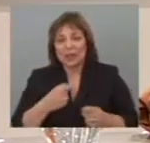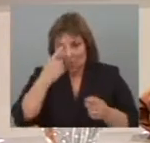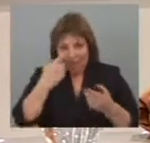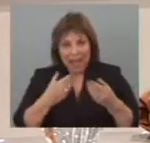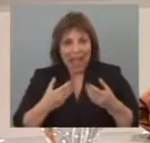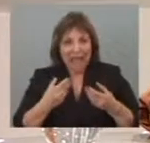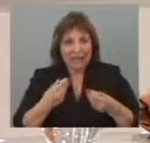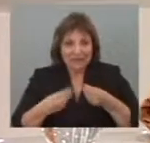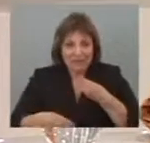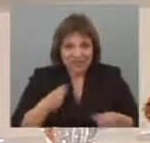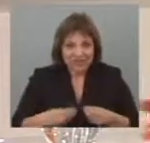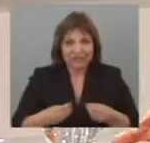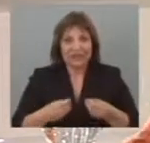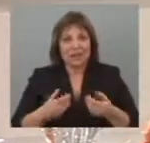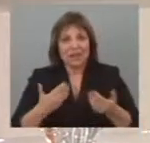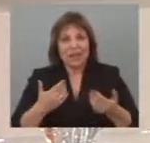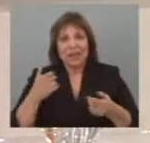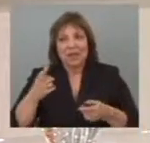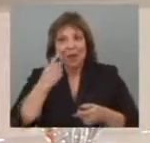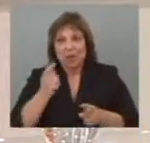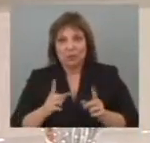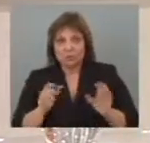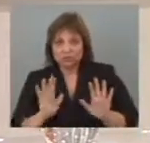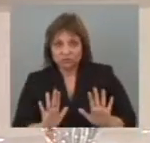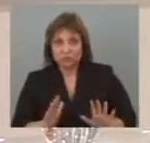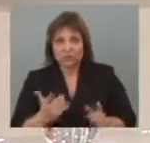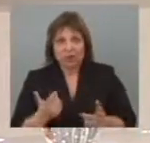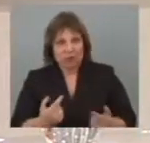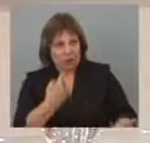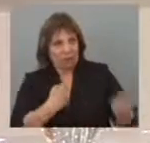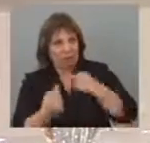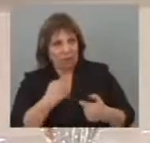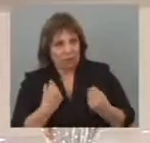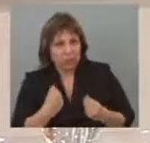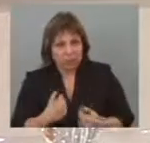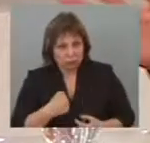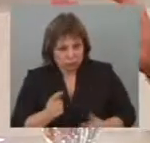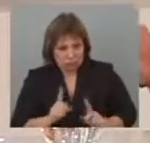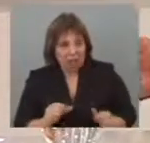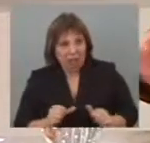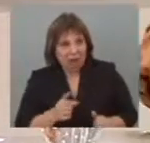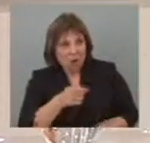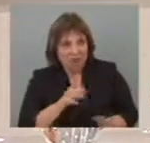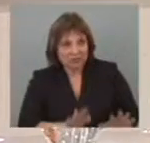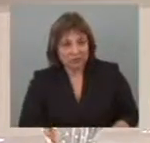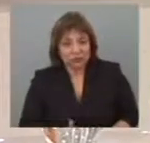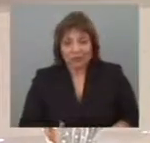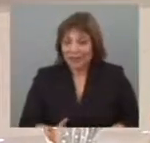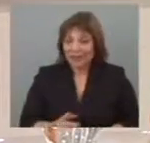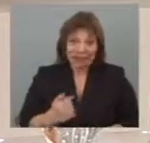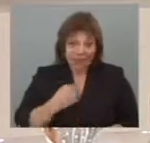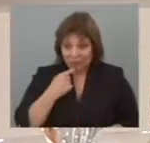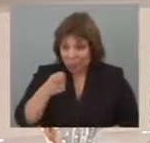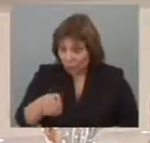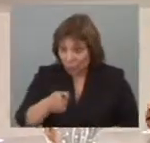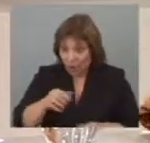mucha resistencia, sintiéndose atacados por ser varones. Bueno, pero yo no hago esas cosas, ¿no? Bueno, nadie dice que